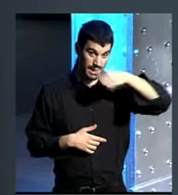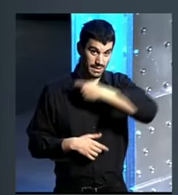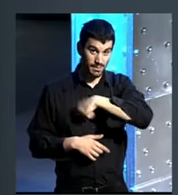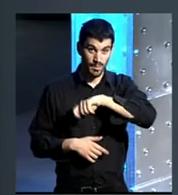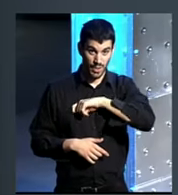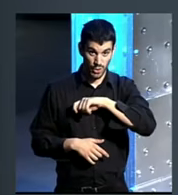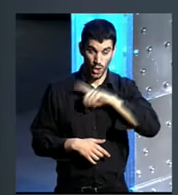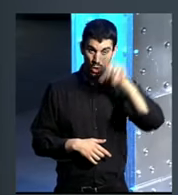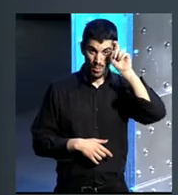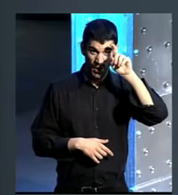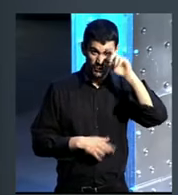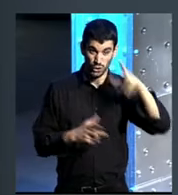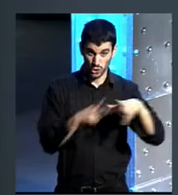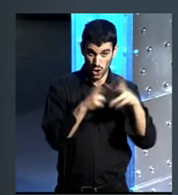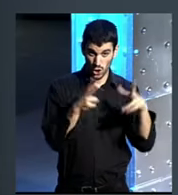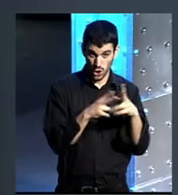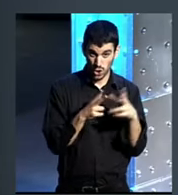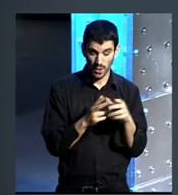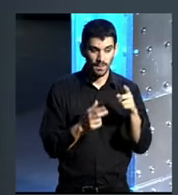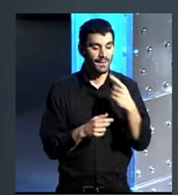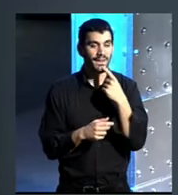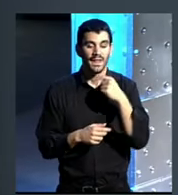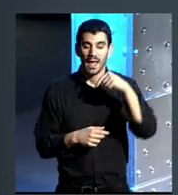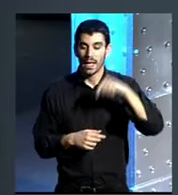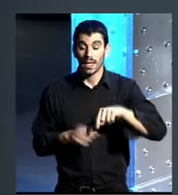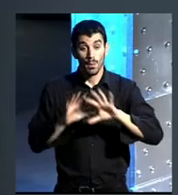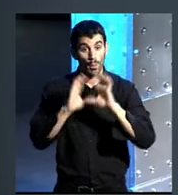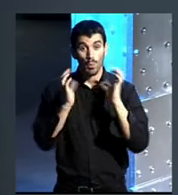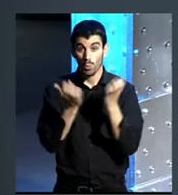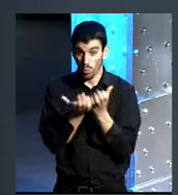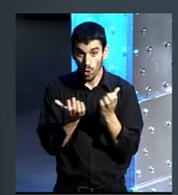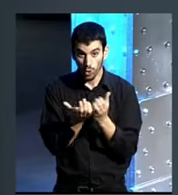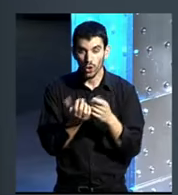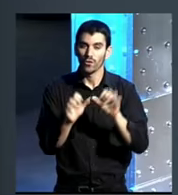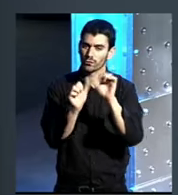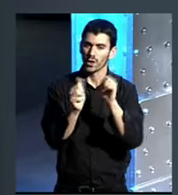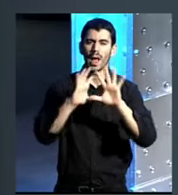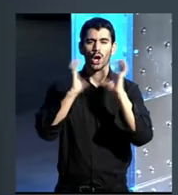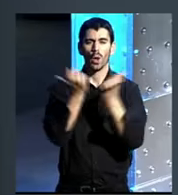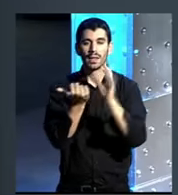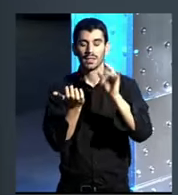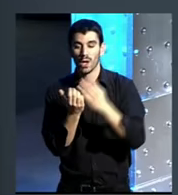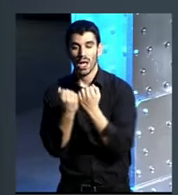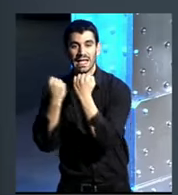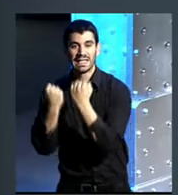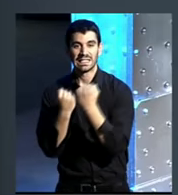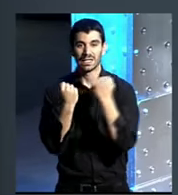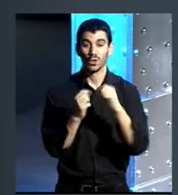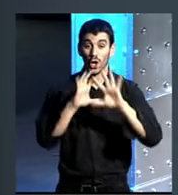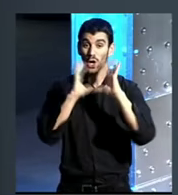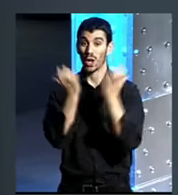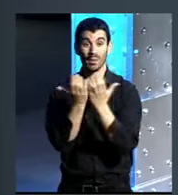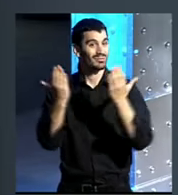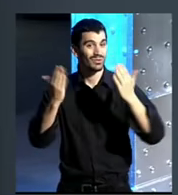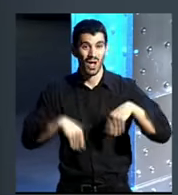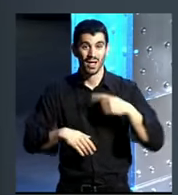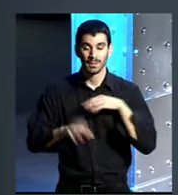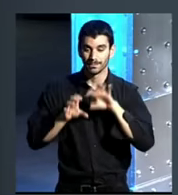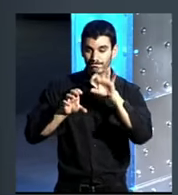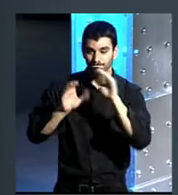internacionalmente, vivimos en un mundo globalizado sin instituciones globales. No hay ninguna institución global que pueda regular a las grandes empresas